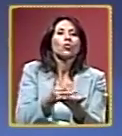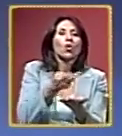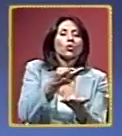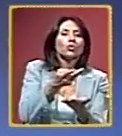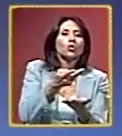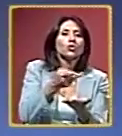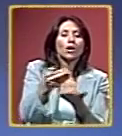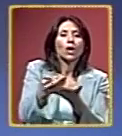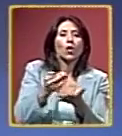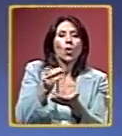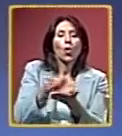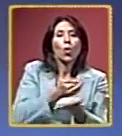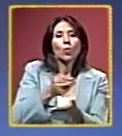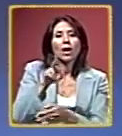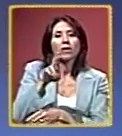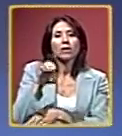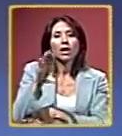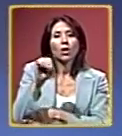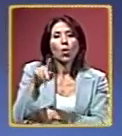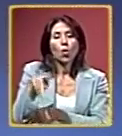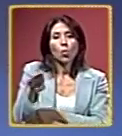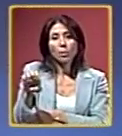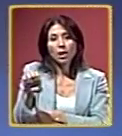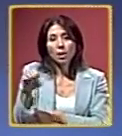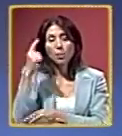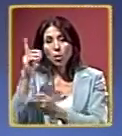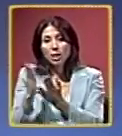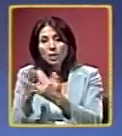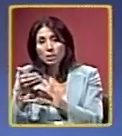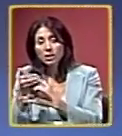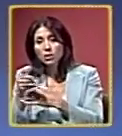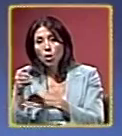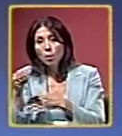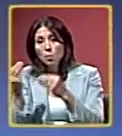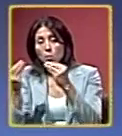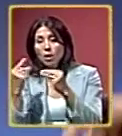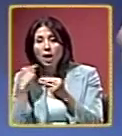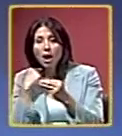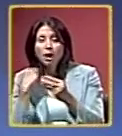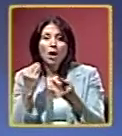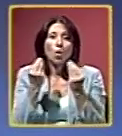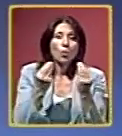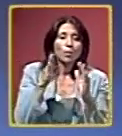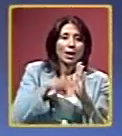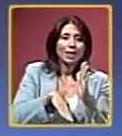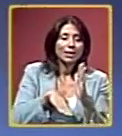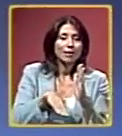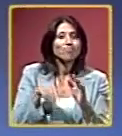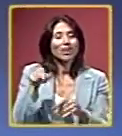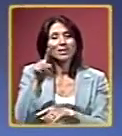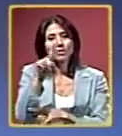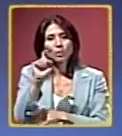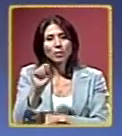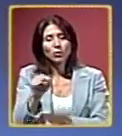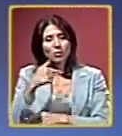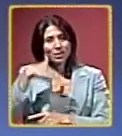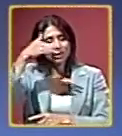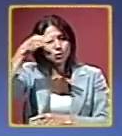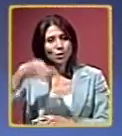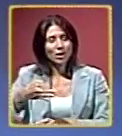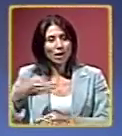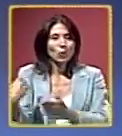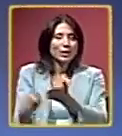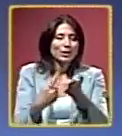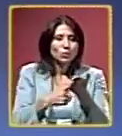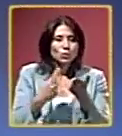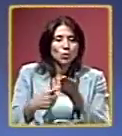esa intermediación. ¿Será Recope muy cara? ¿Será Recope muy barata? Esa es una pregunta que creo que va a ser un tema de discusión en los